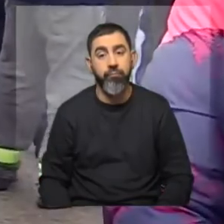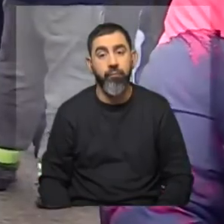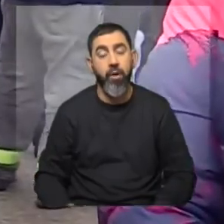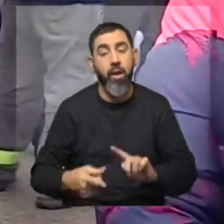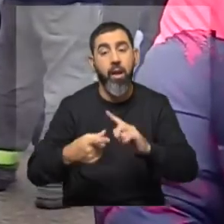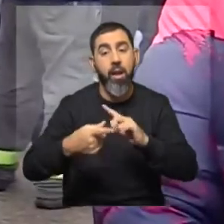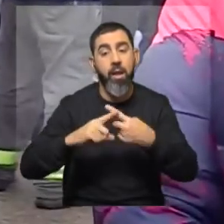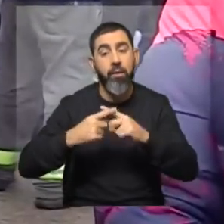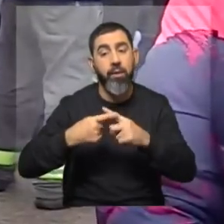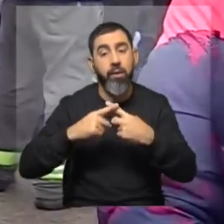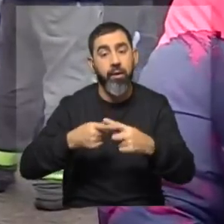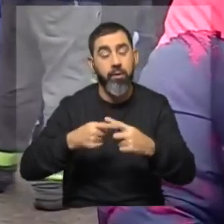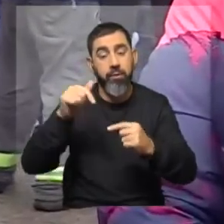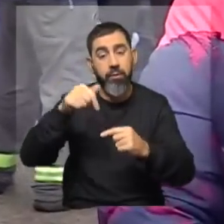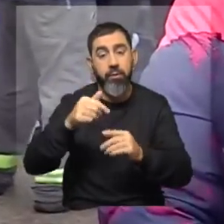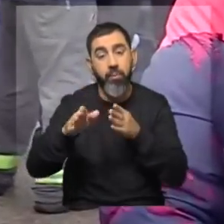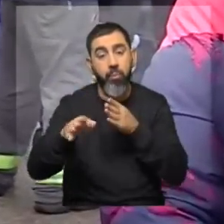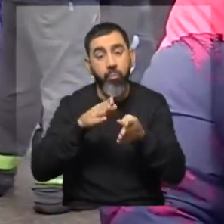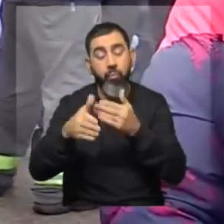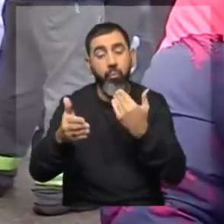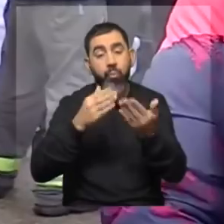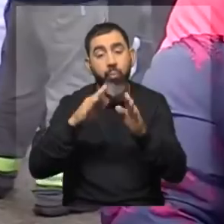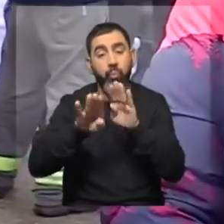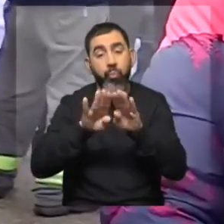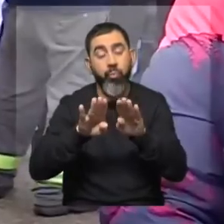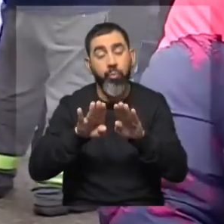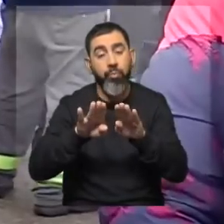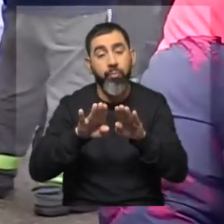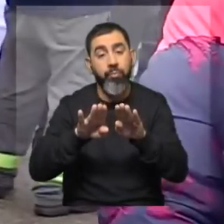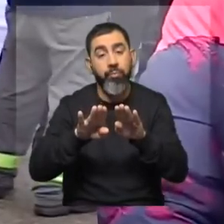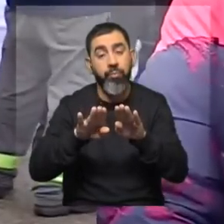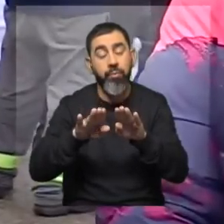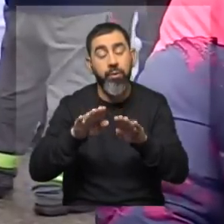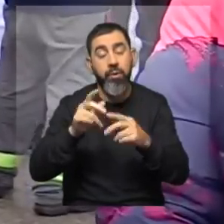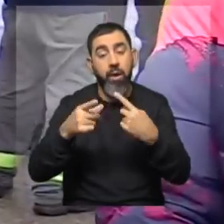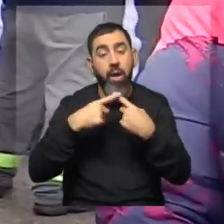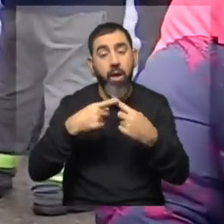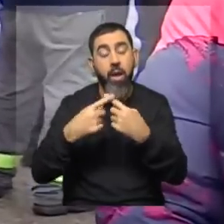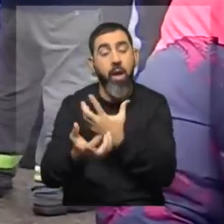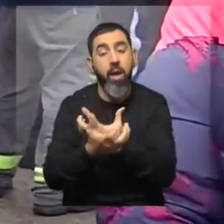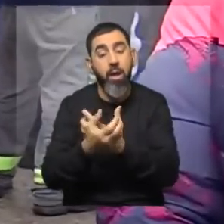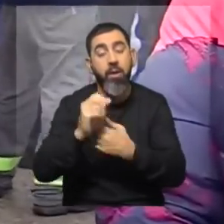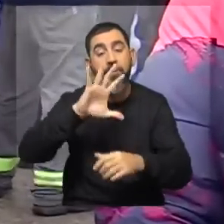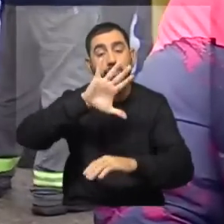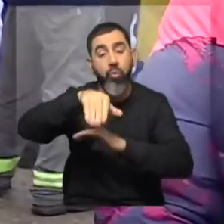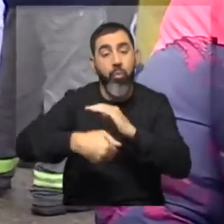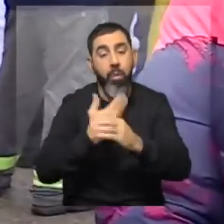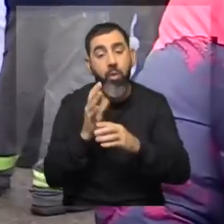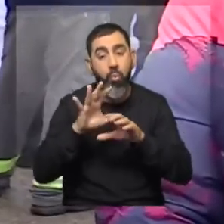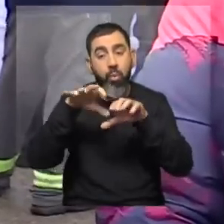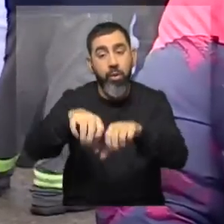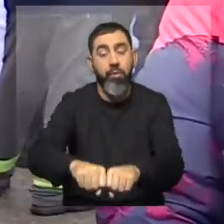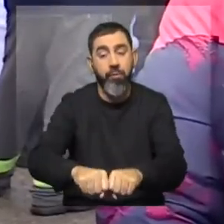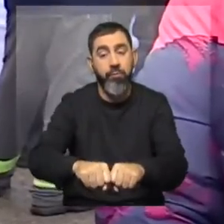La teja estamos en la entrada de Montevideo porque la refinería está ocupada desde las 5 de la mañana